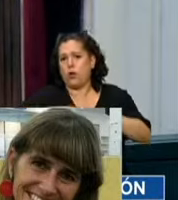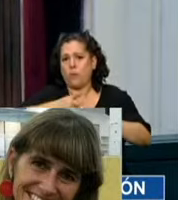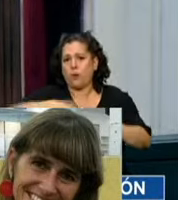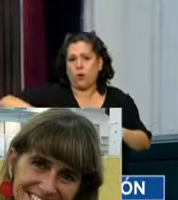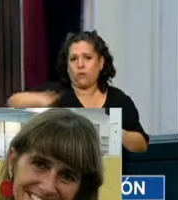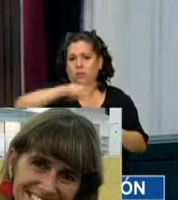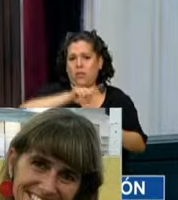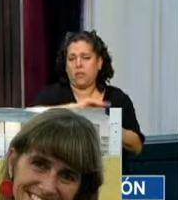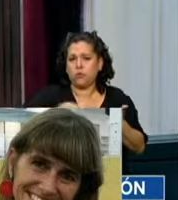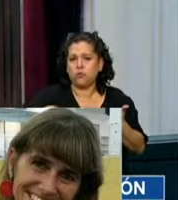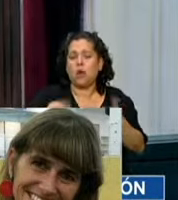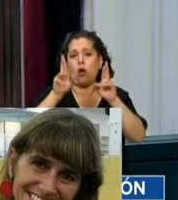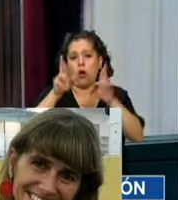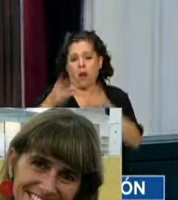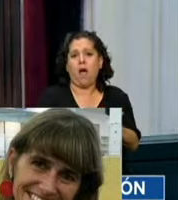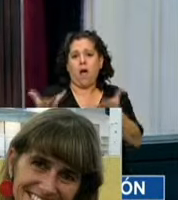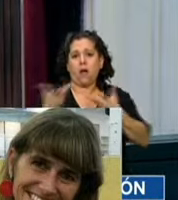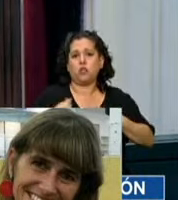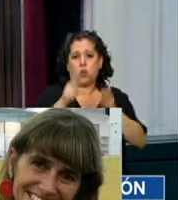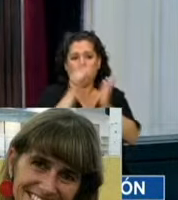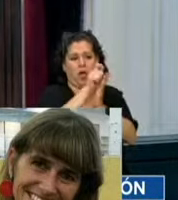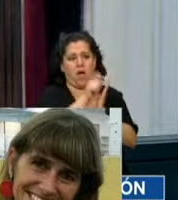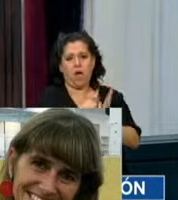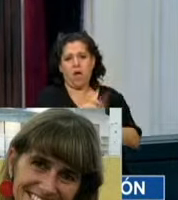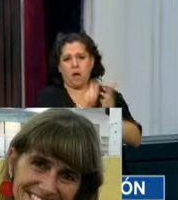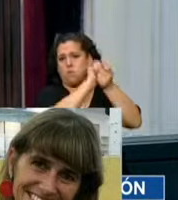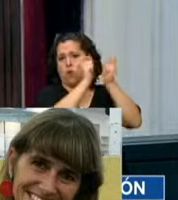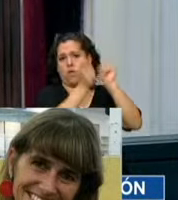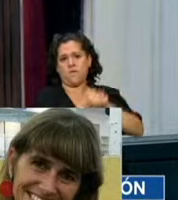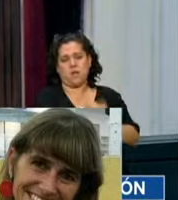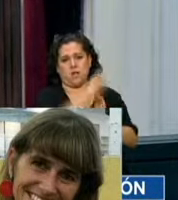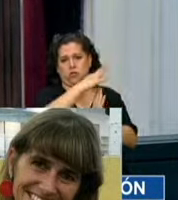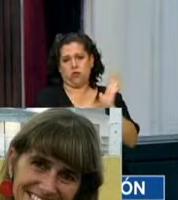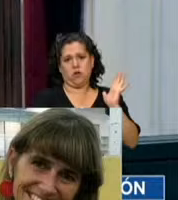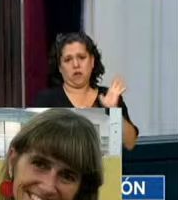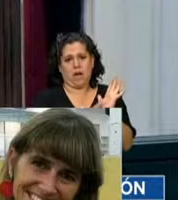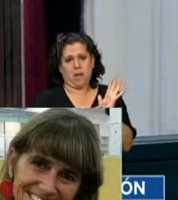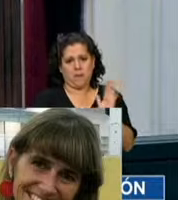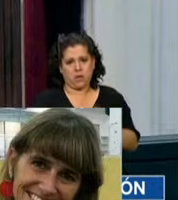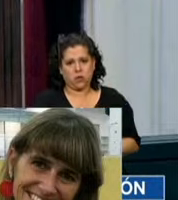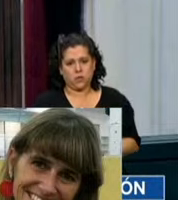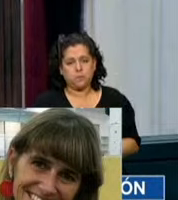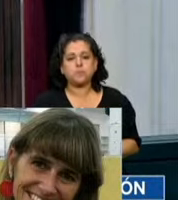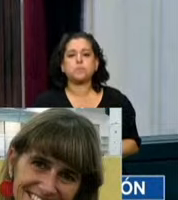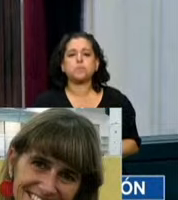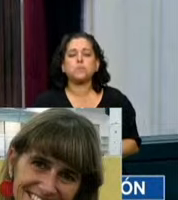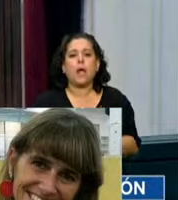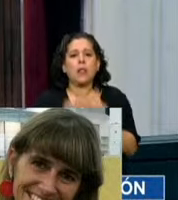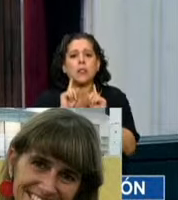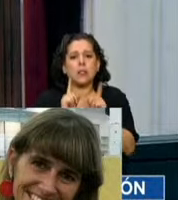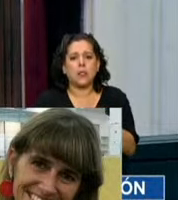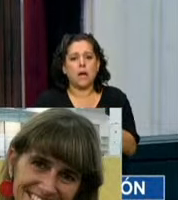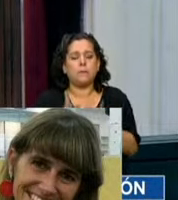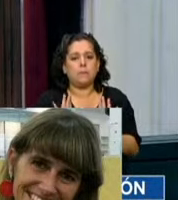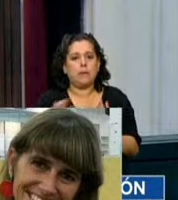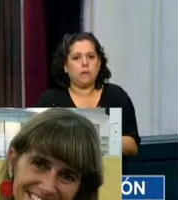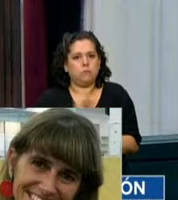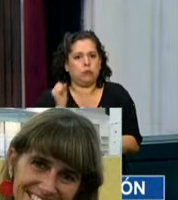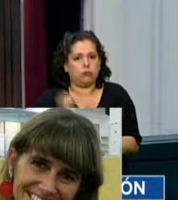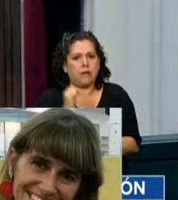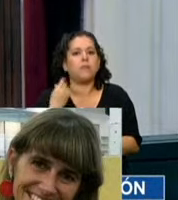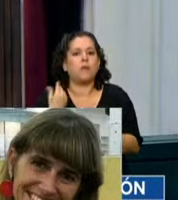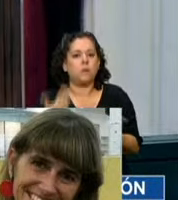broche final al dictamen y poder llevarlo al Ahí estamos complicados para Espérame un minuto hace así Andrea falcone vos